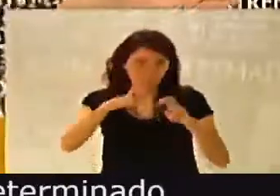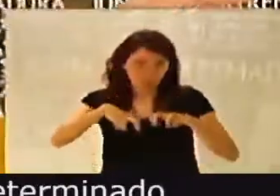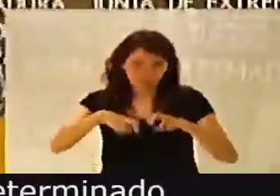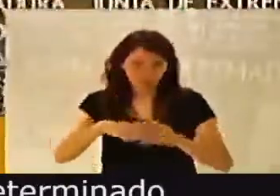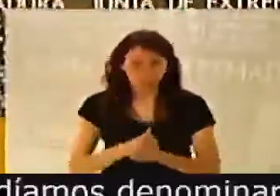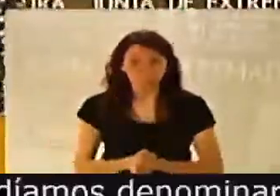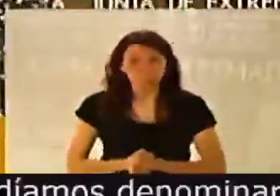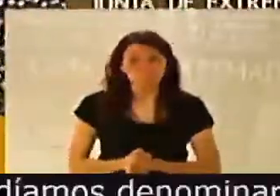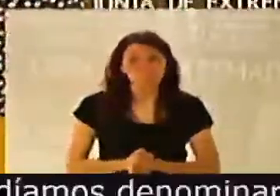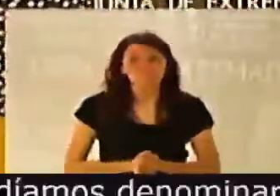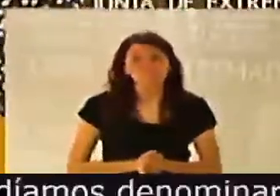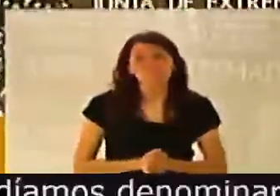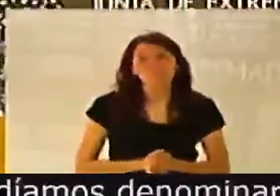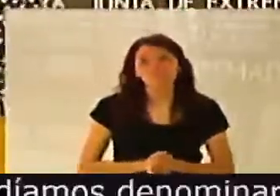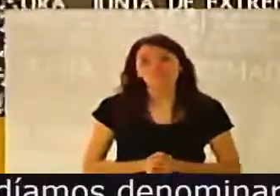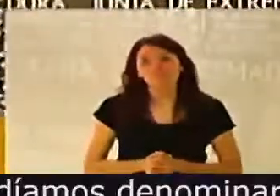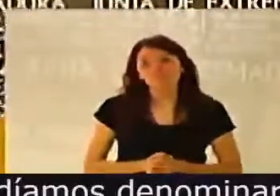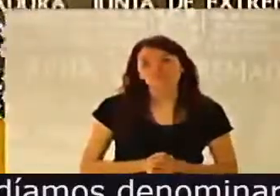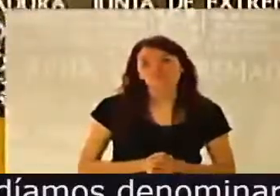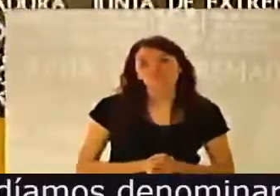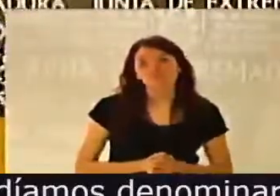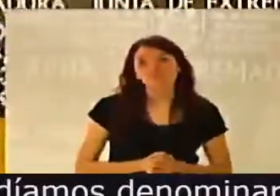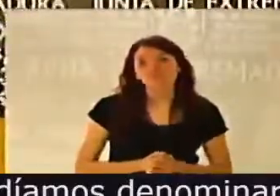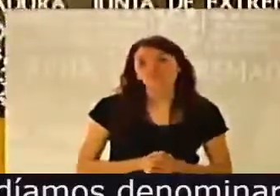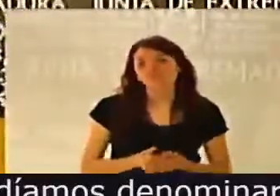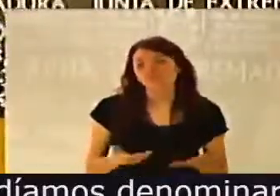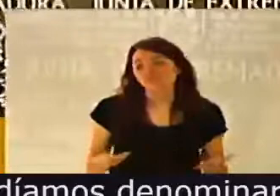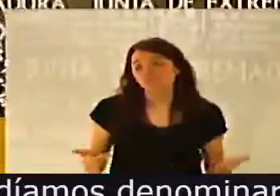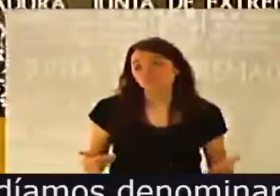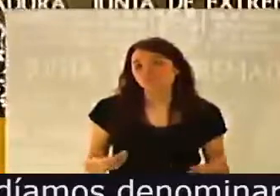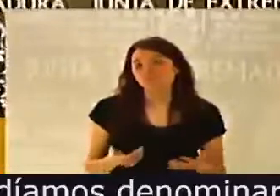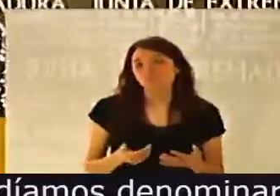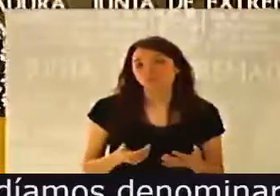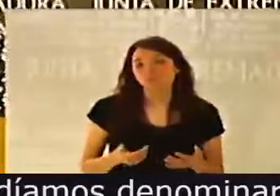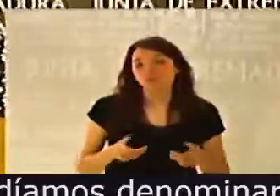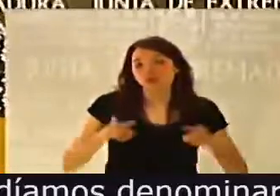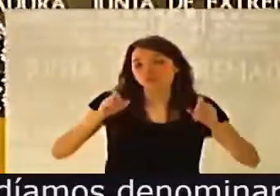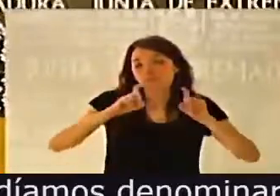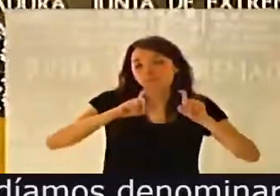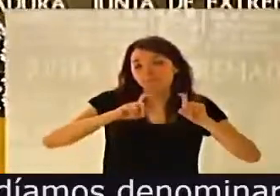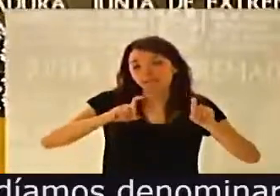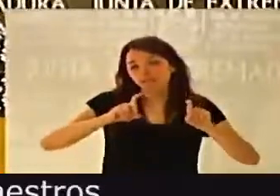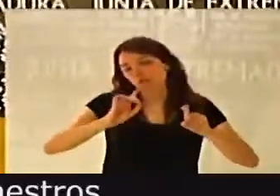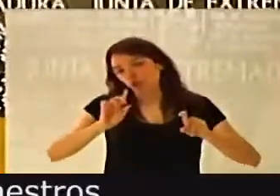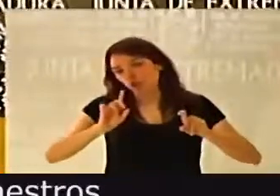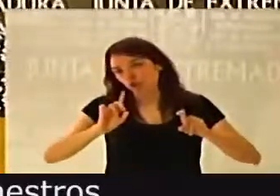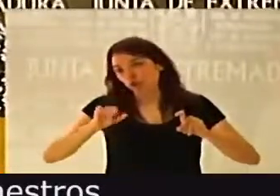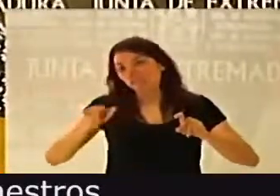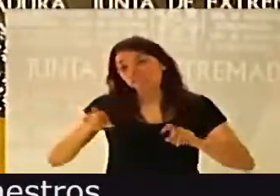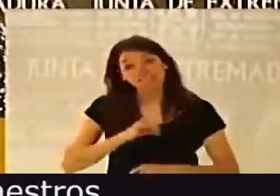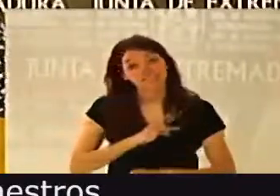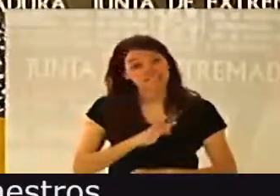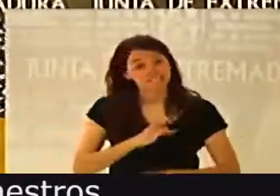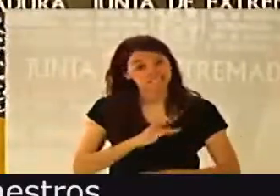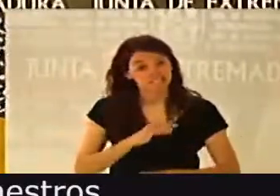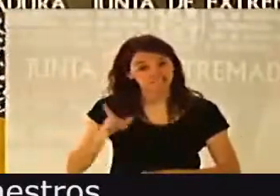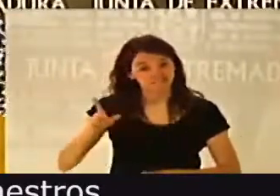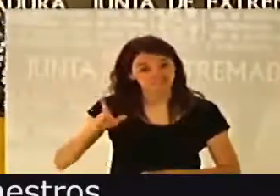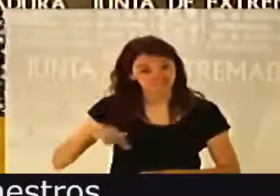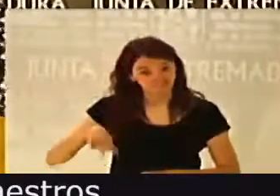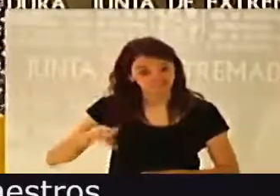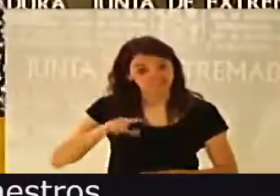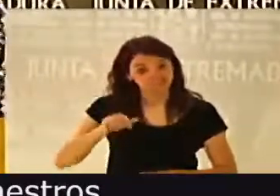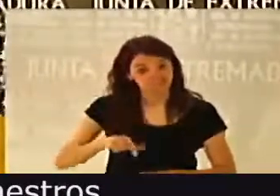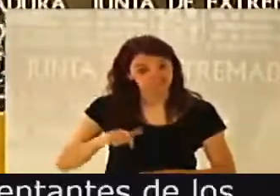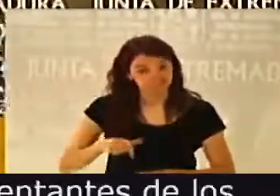Los maestros, y bueno, decir los maestros probablemente es injusto, los sindicatos representantes de los docentes en